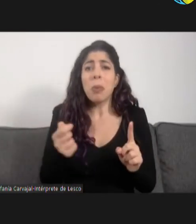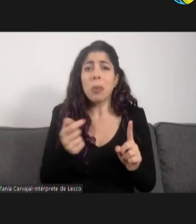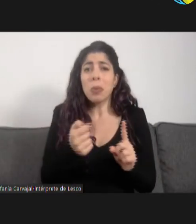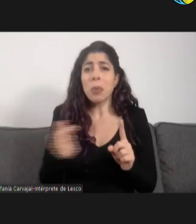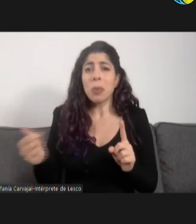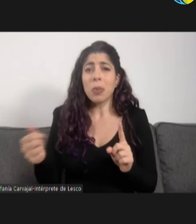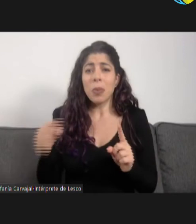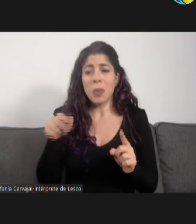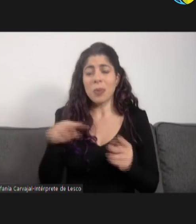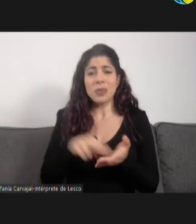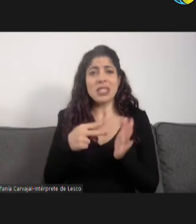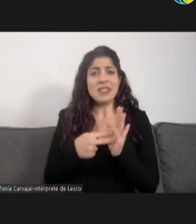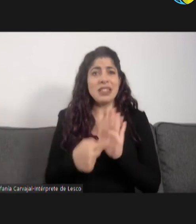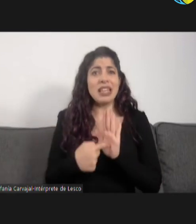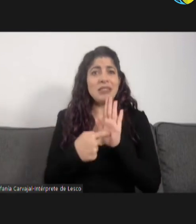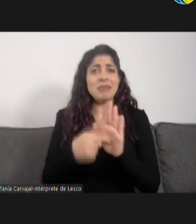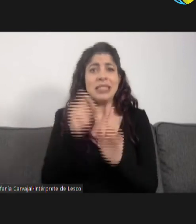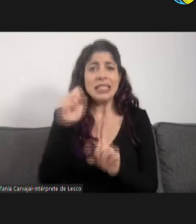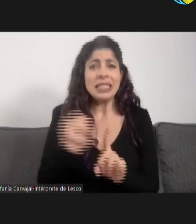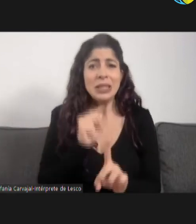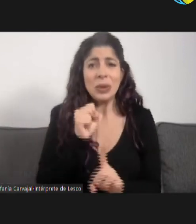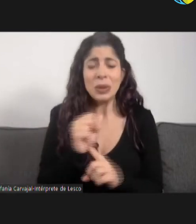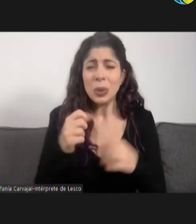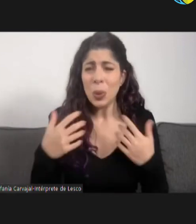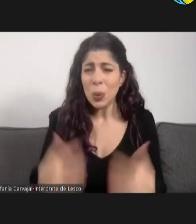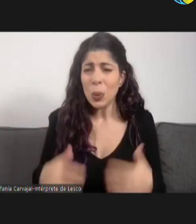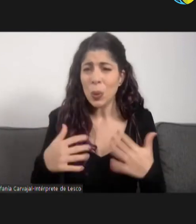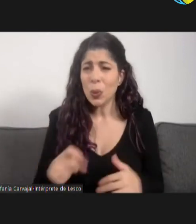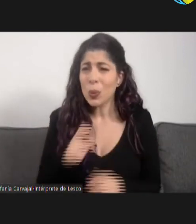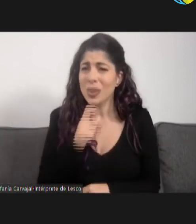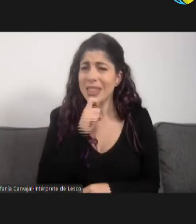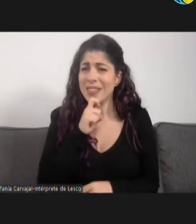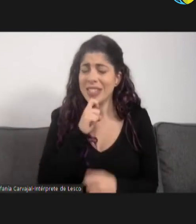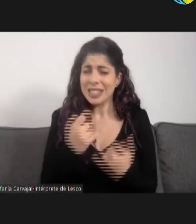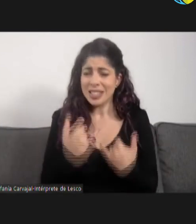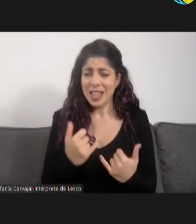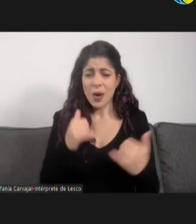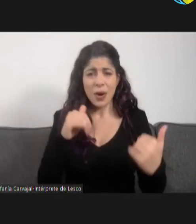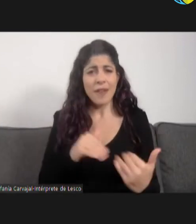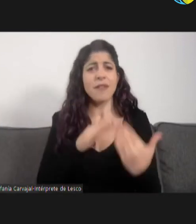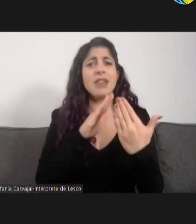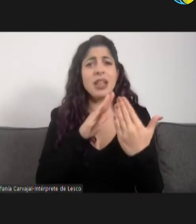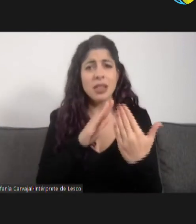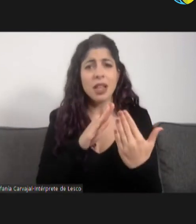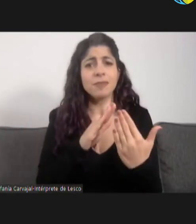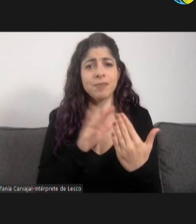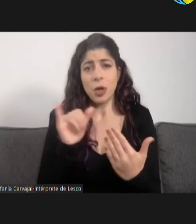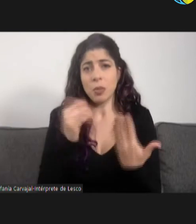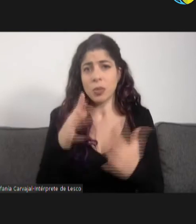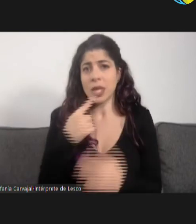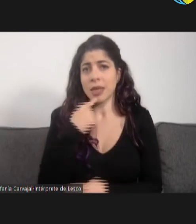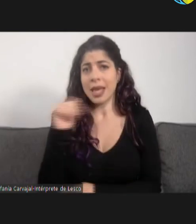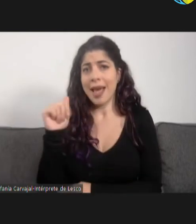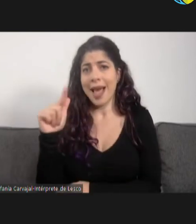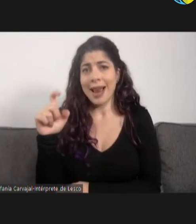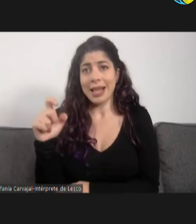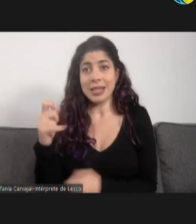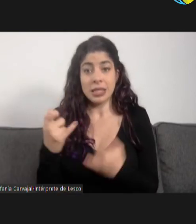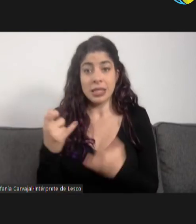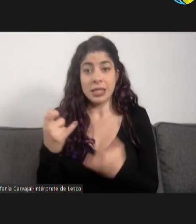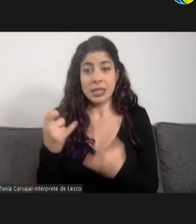es una situación sumamente difícil que estamos enfrentando. Como lo mencionó don Alex Solís, estamos